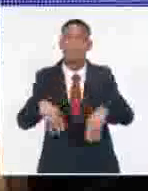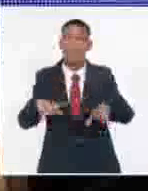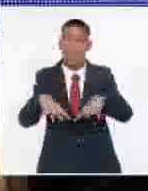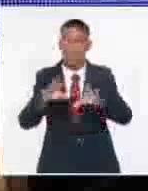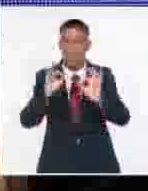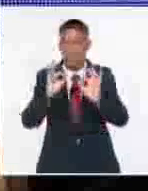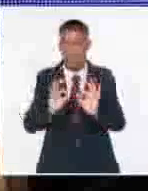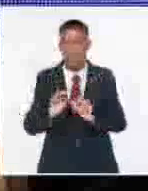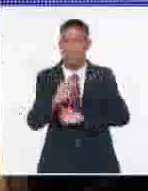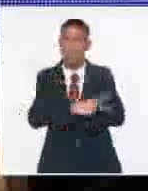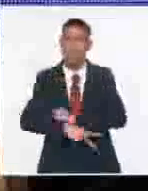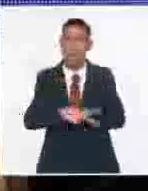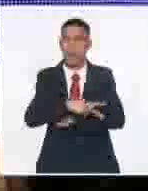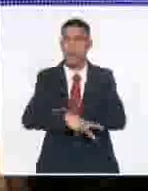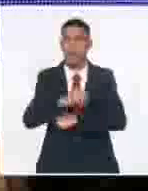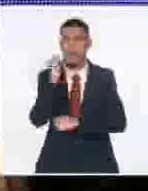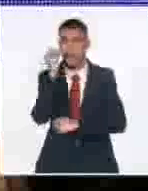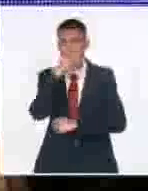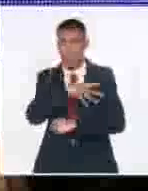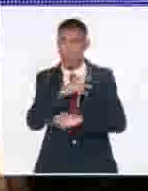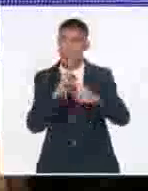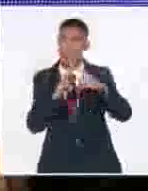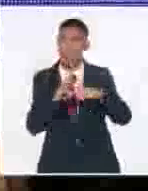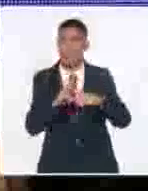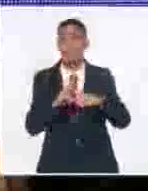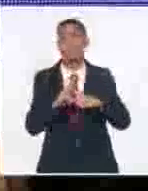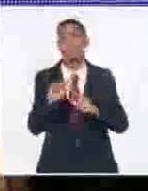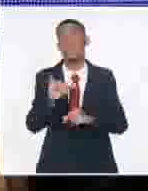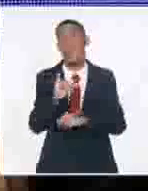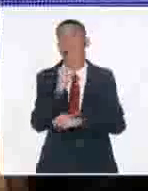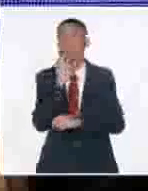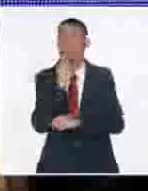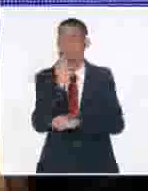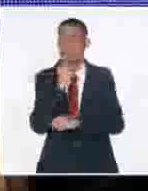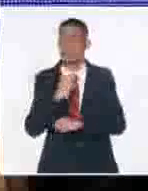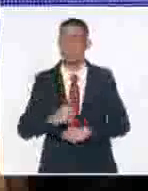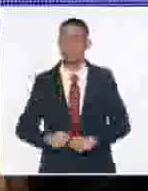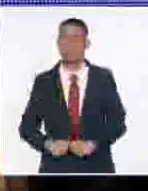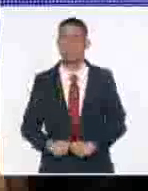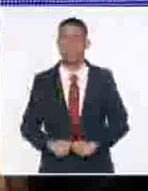Oriente, incluyendo la cuestión de Palestina.